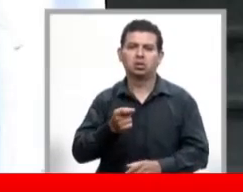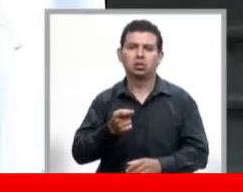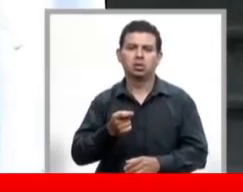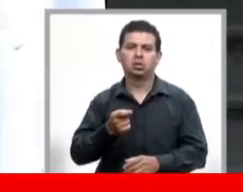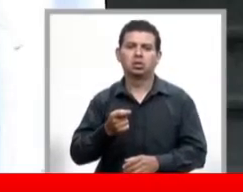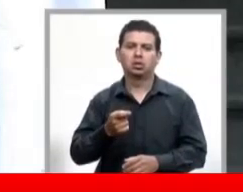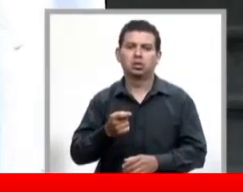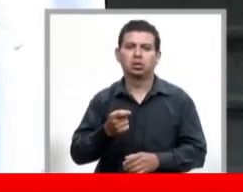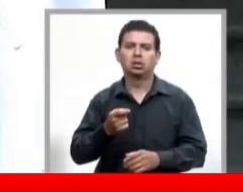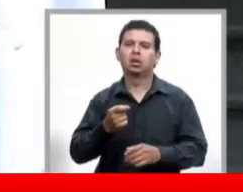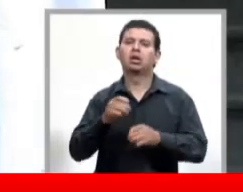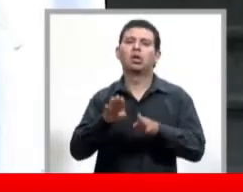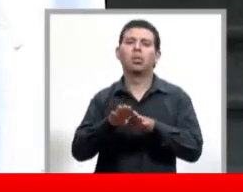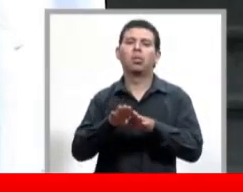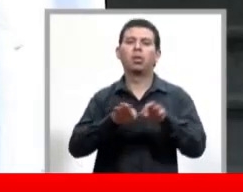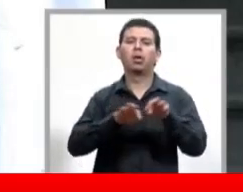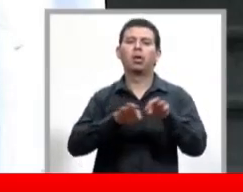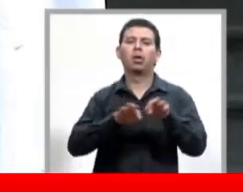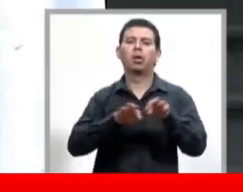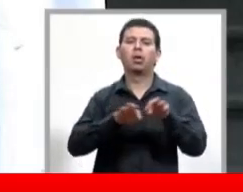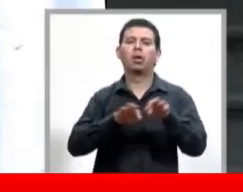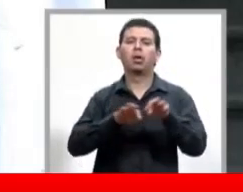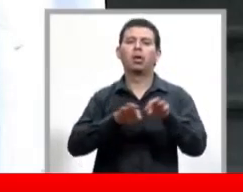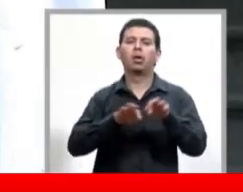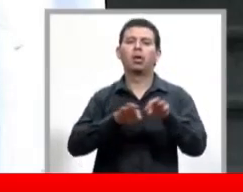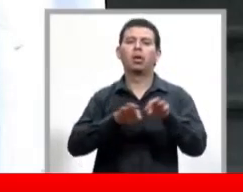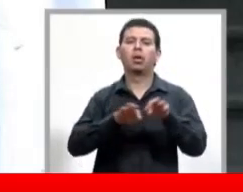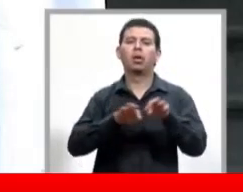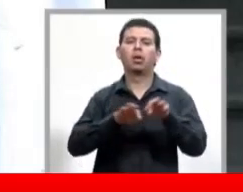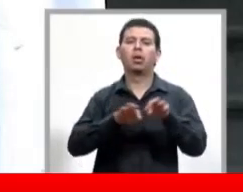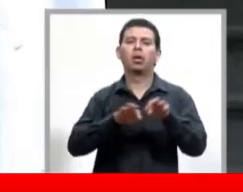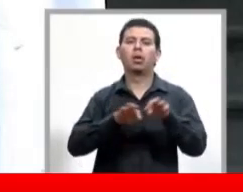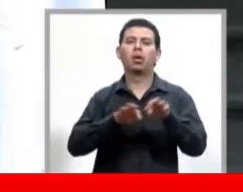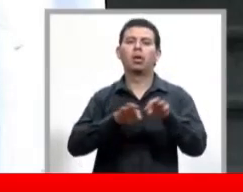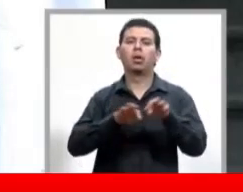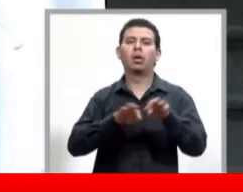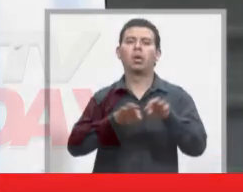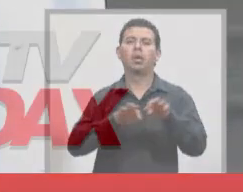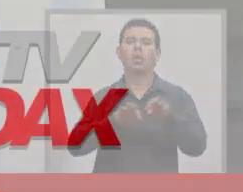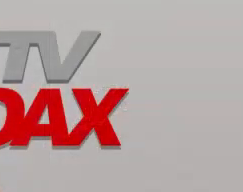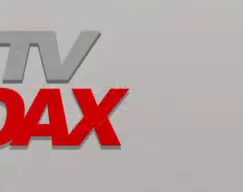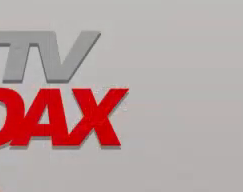cierto movimiento en las regiones del estado.